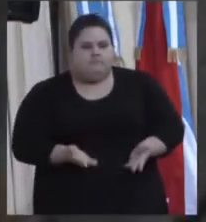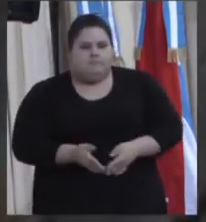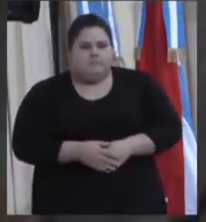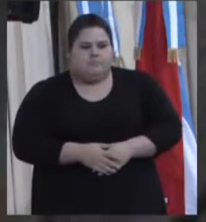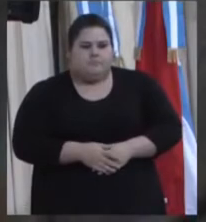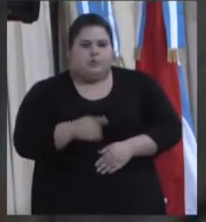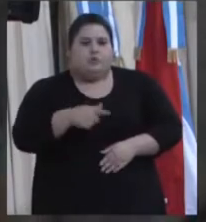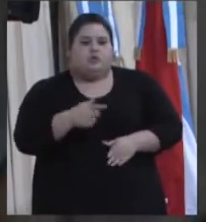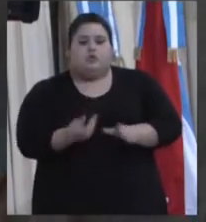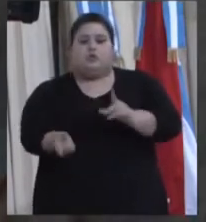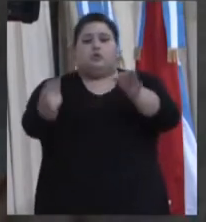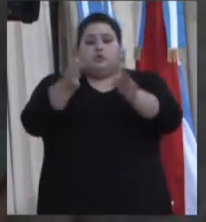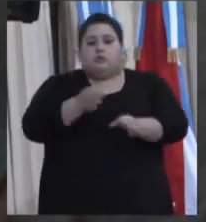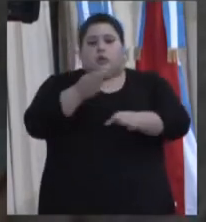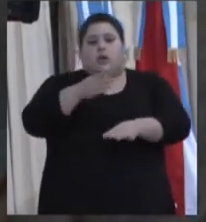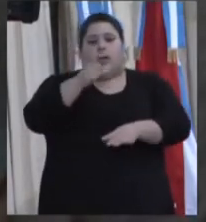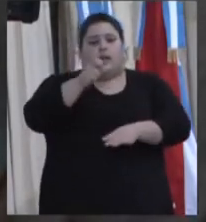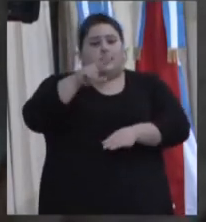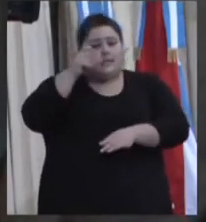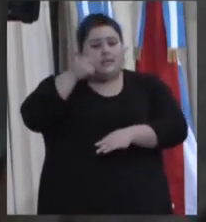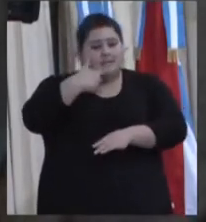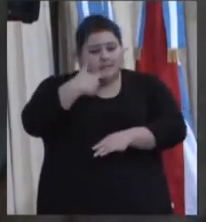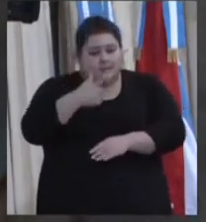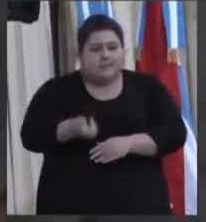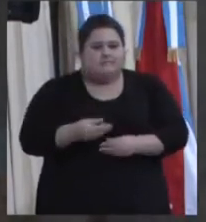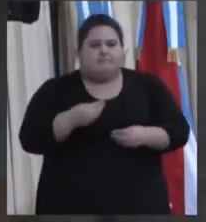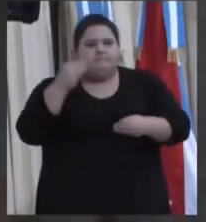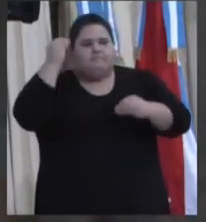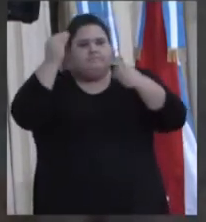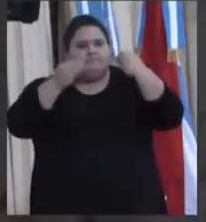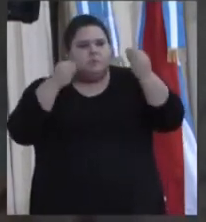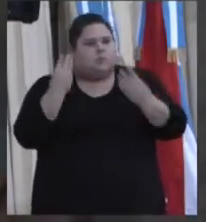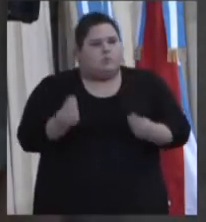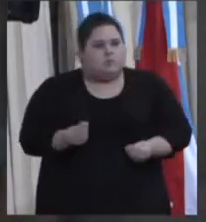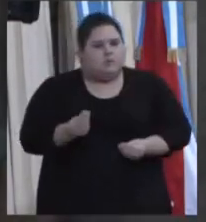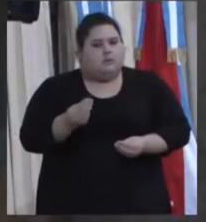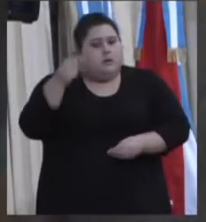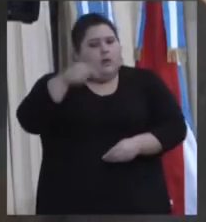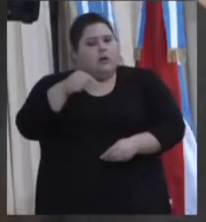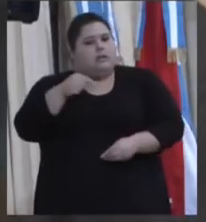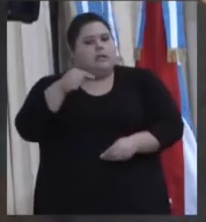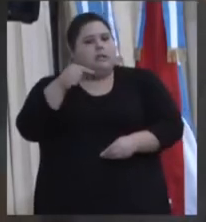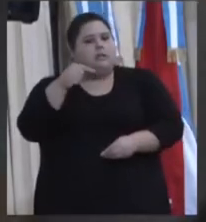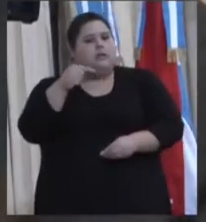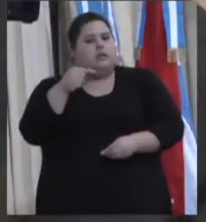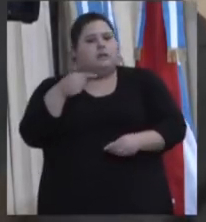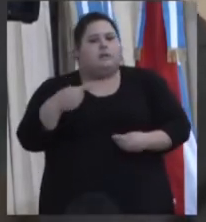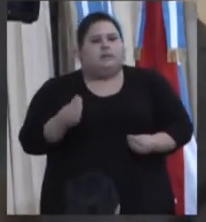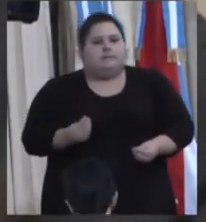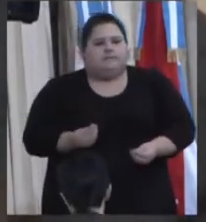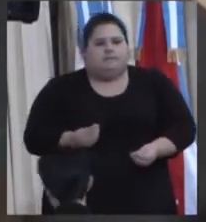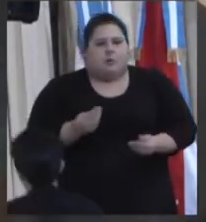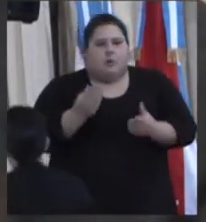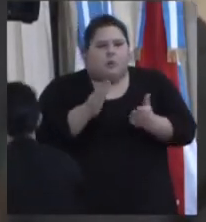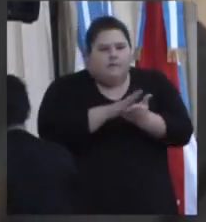Yo llegué a la CRES muy preocupado, porque, digamos, en la CRES, una de las cuestiones básicas, y que por